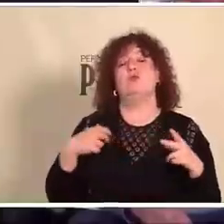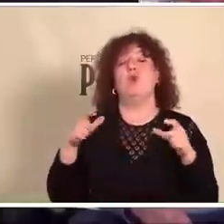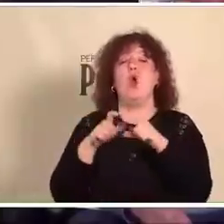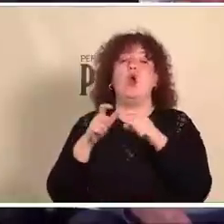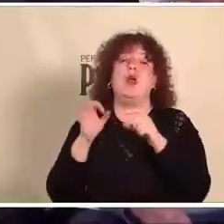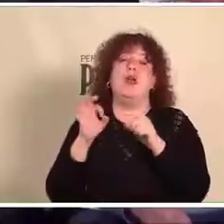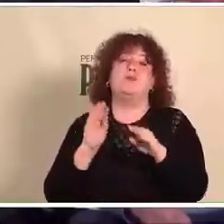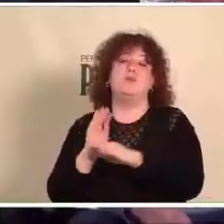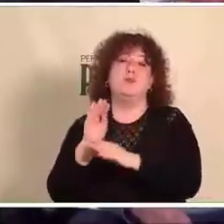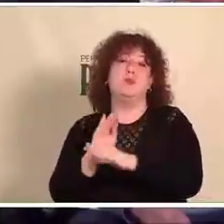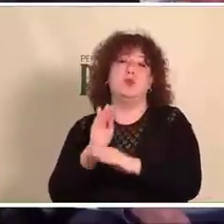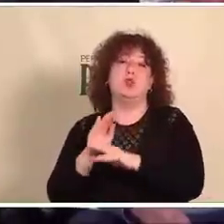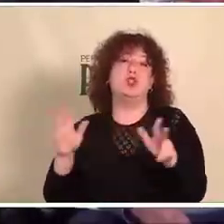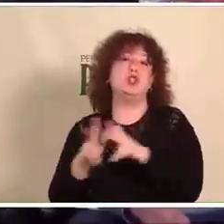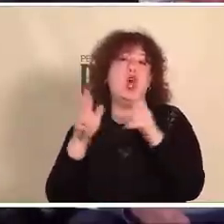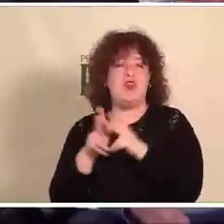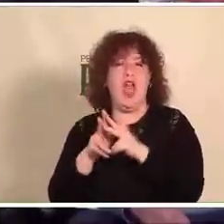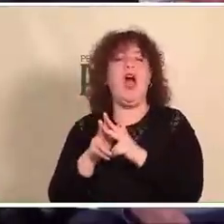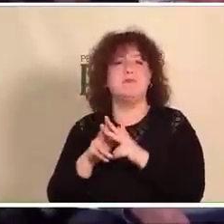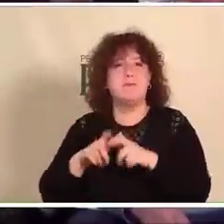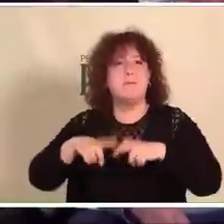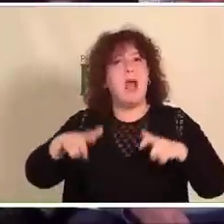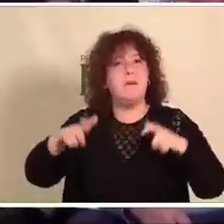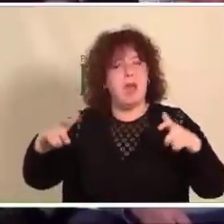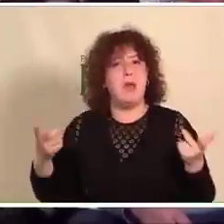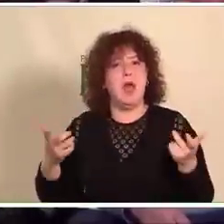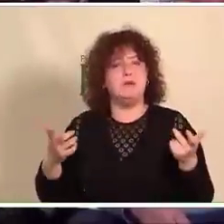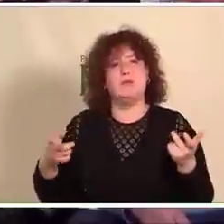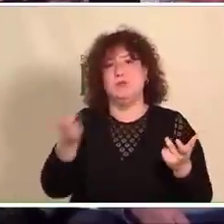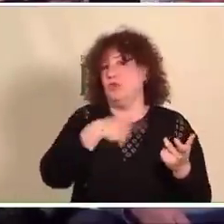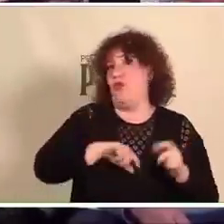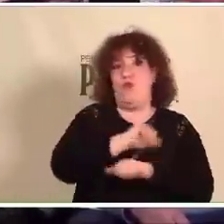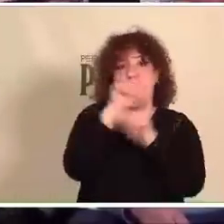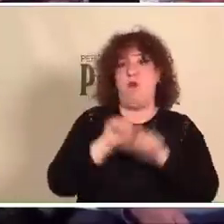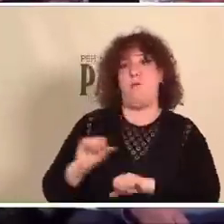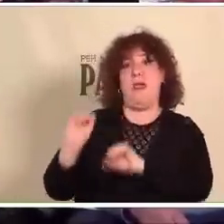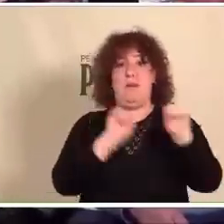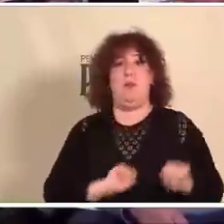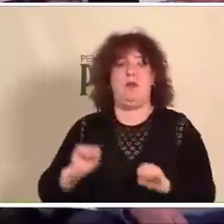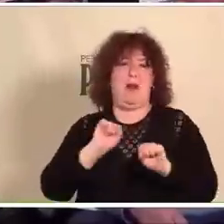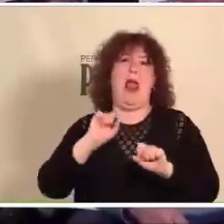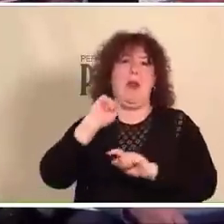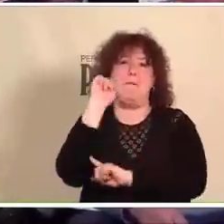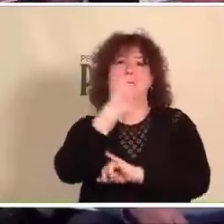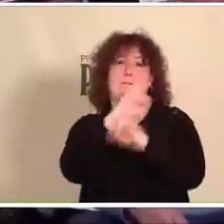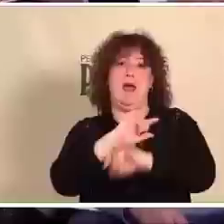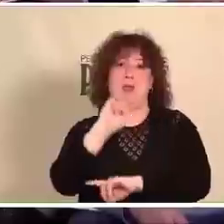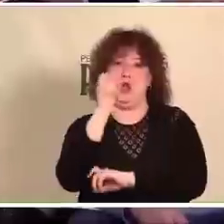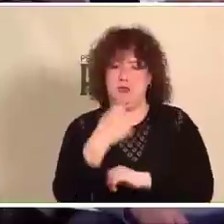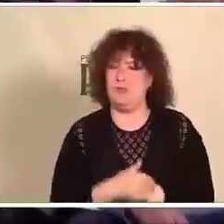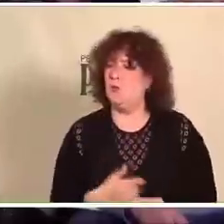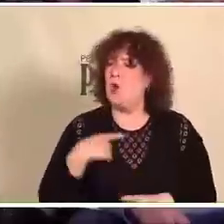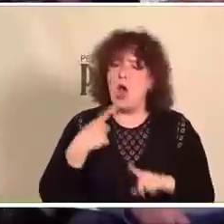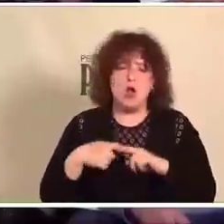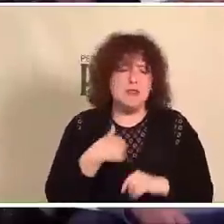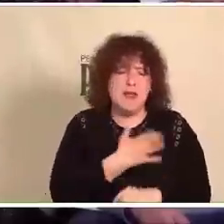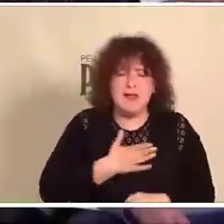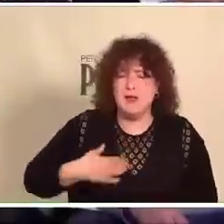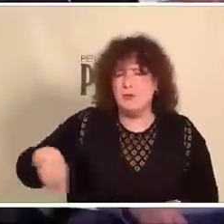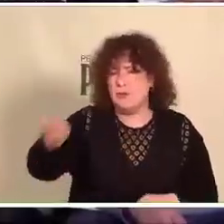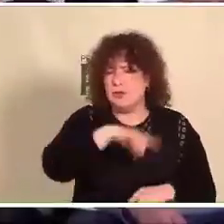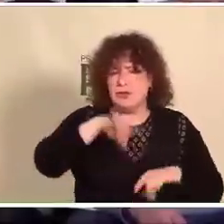ahora bien y este es el mensaje más importante que os Quiero compartir tened muy claro